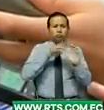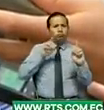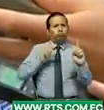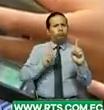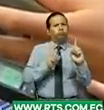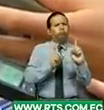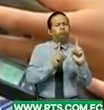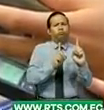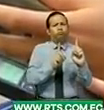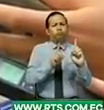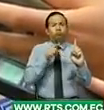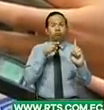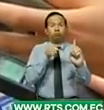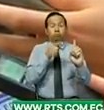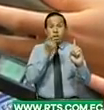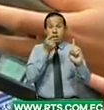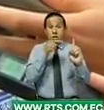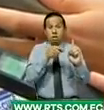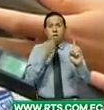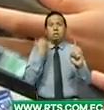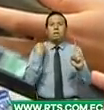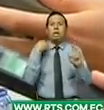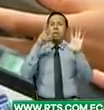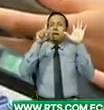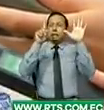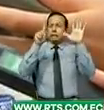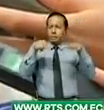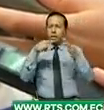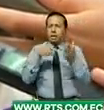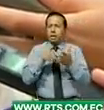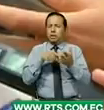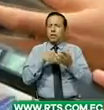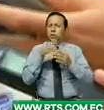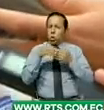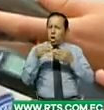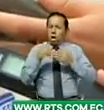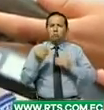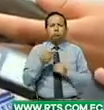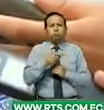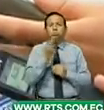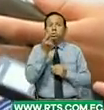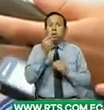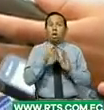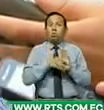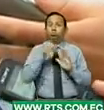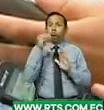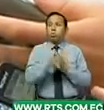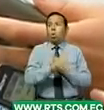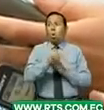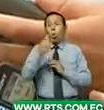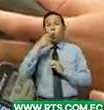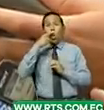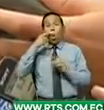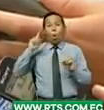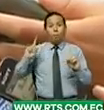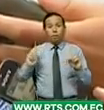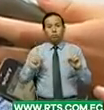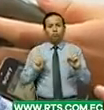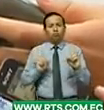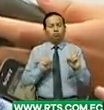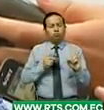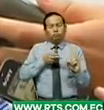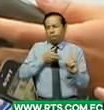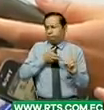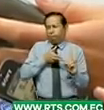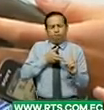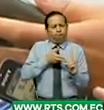fila, aparentemente con $6,000, yendo a depositar, un sujeto se le acerca, le intimida con un arma de fuego.